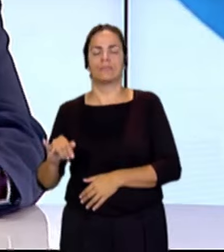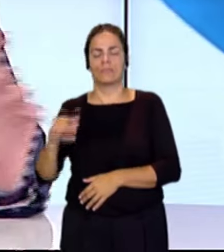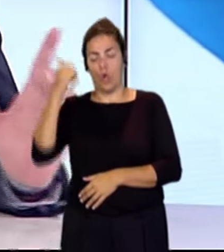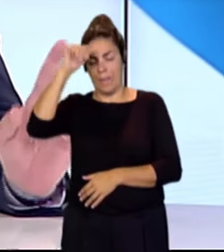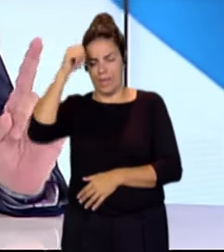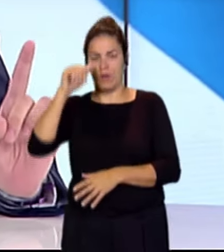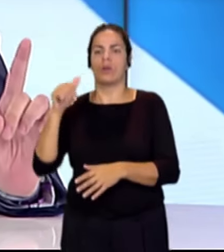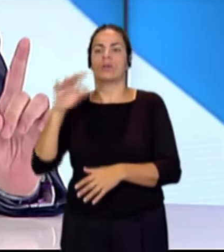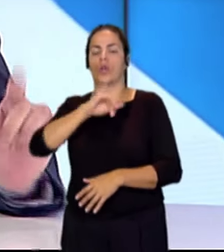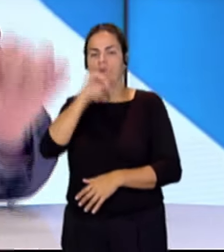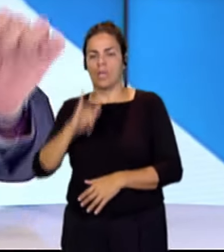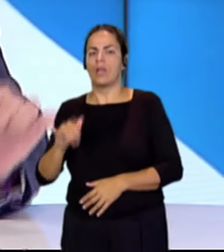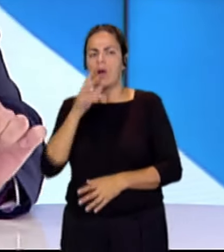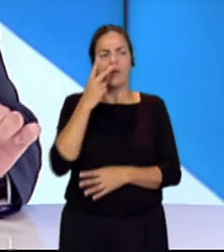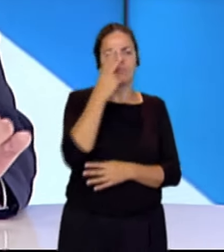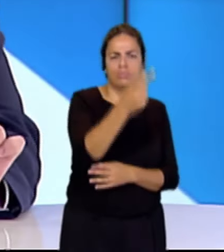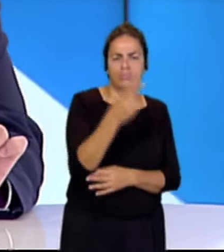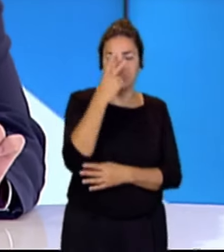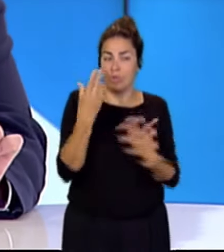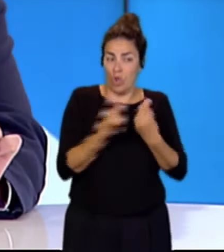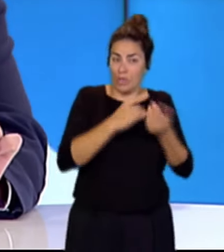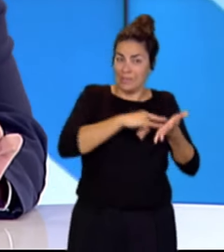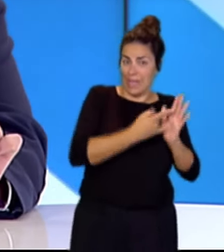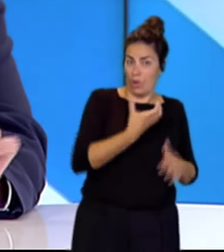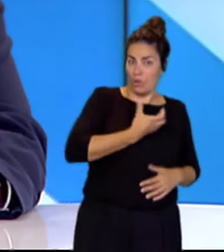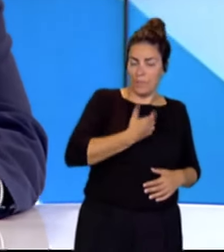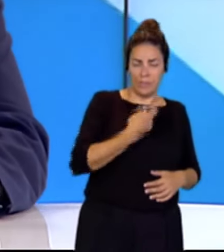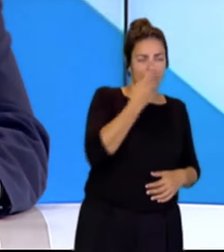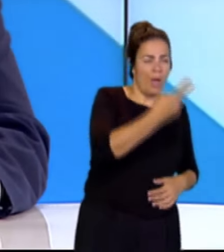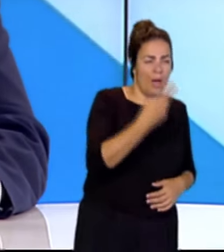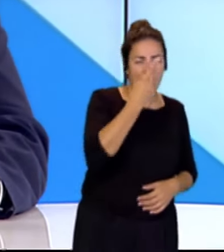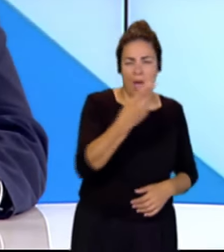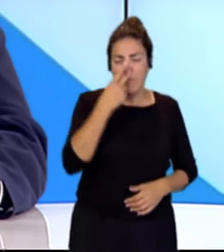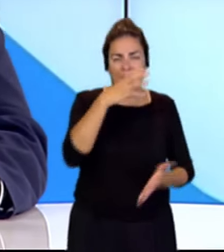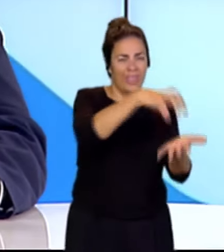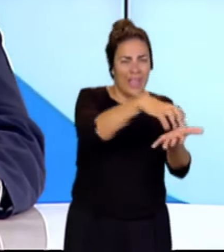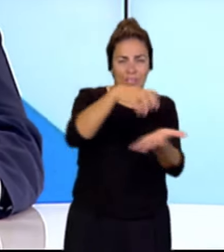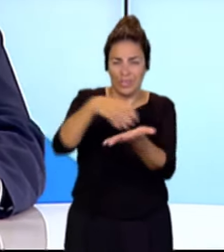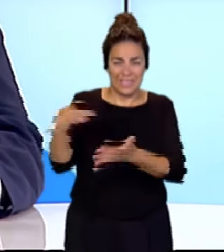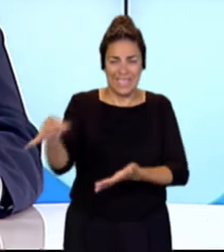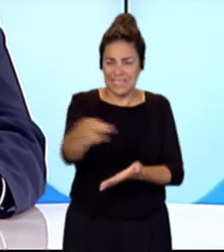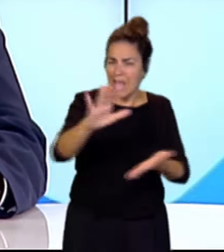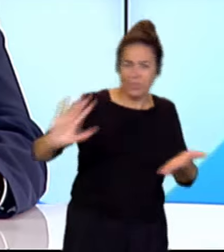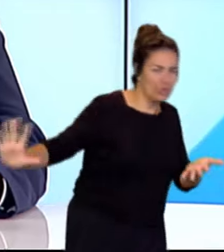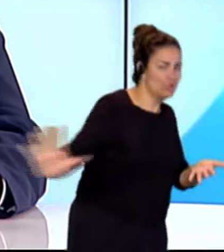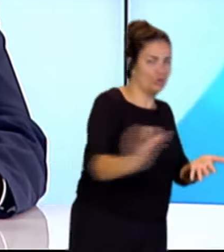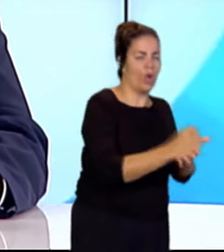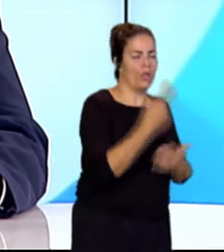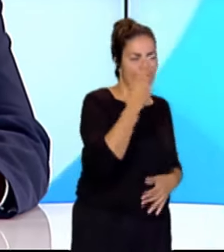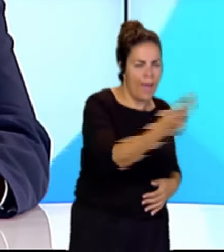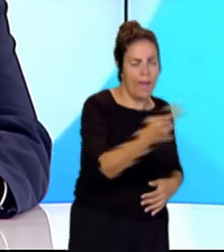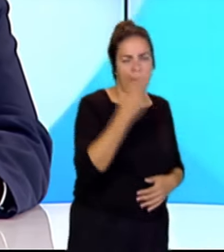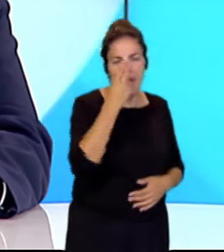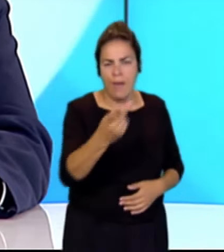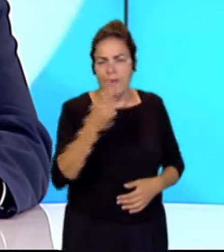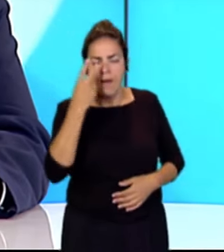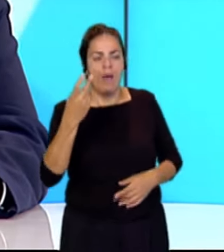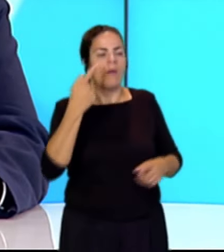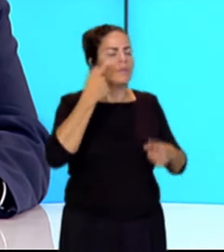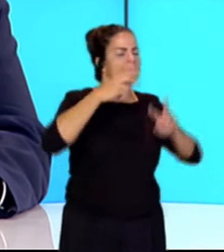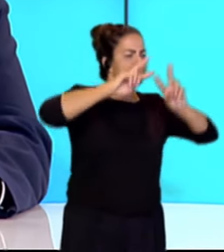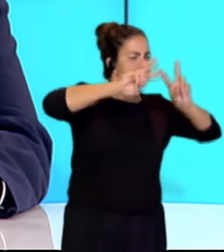municipales de todos los ayuntamientos todos los centros de cada Isla a partir de ahí se está haciendo ese análisis y ver qué